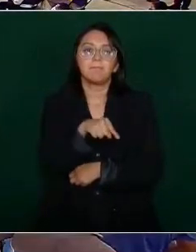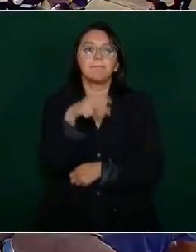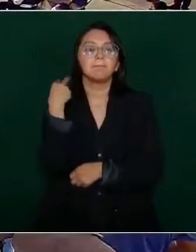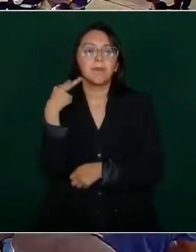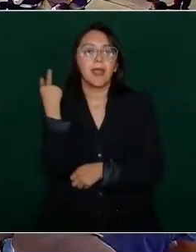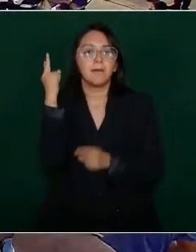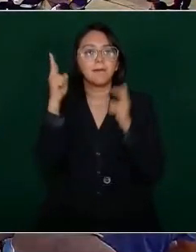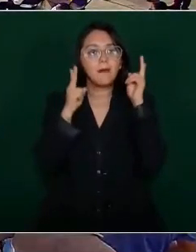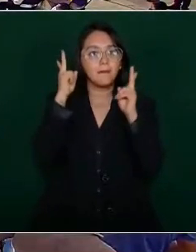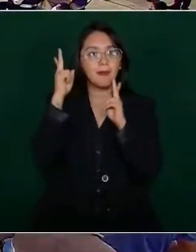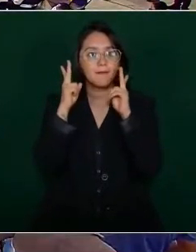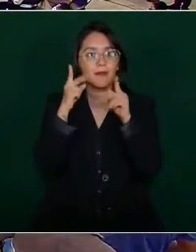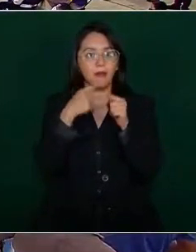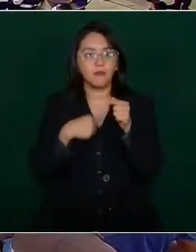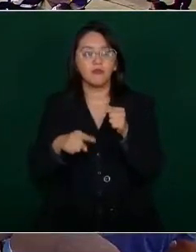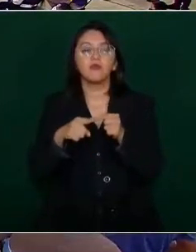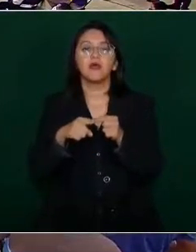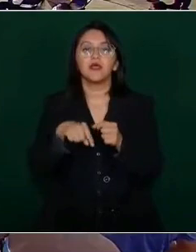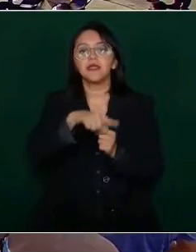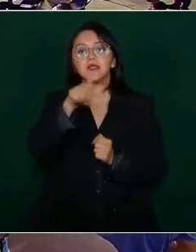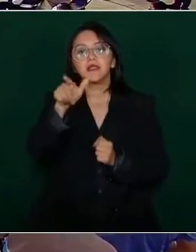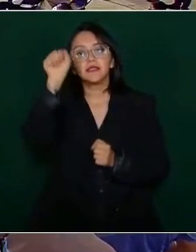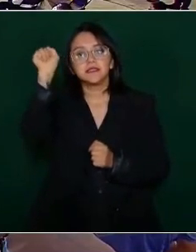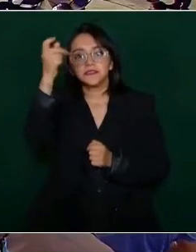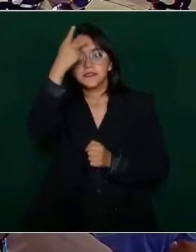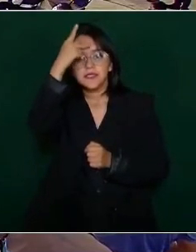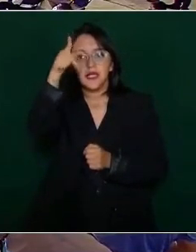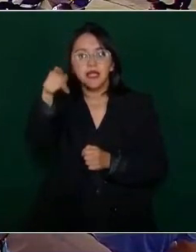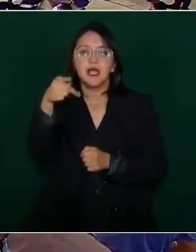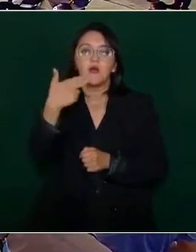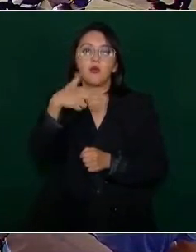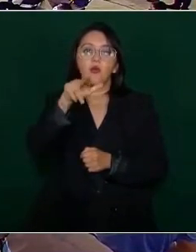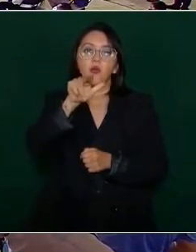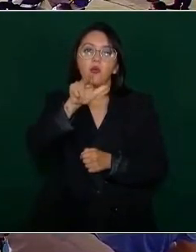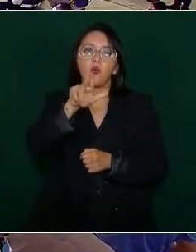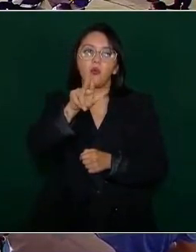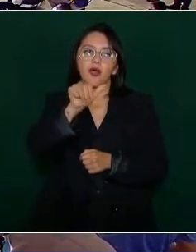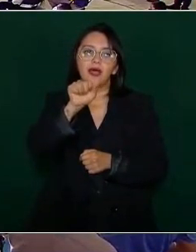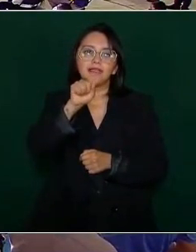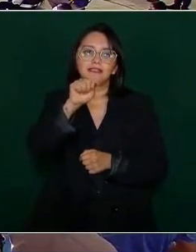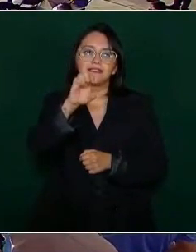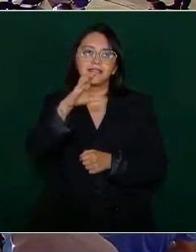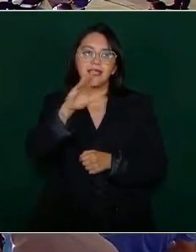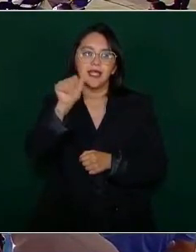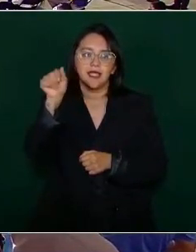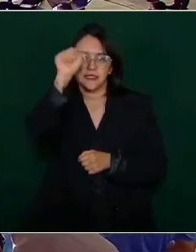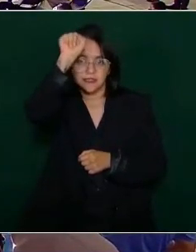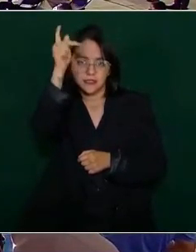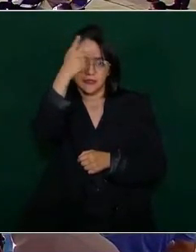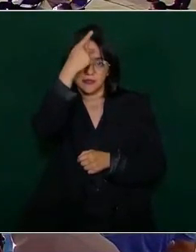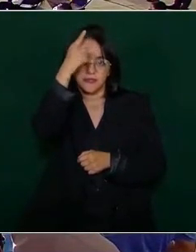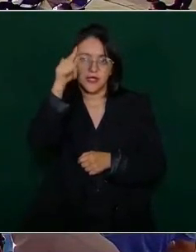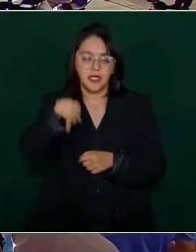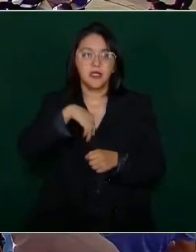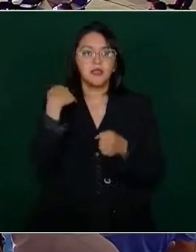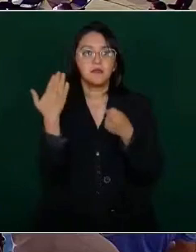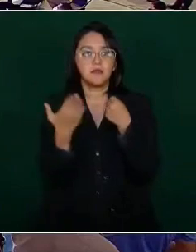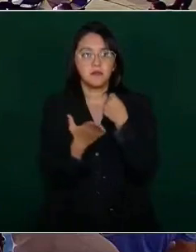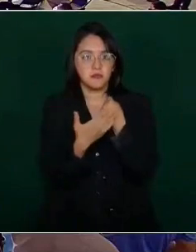también San Luis Potosí, vamos a la Huasteca Potosina, y el próximo fin de